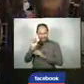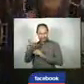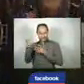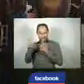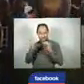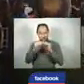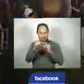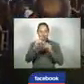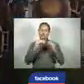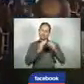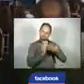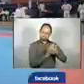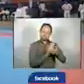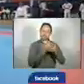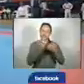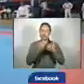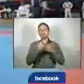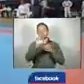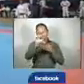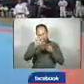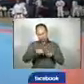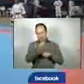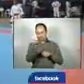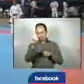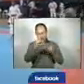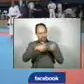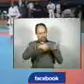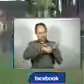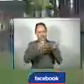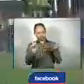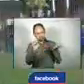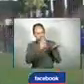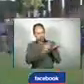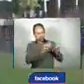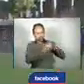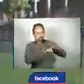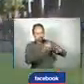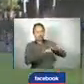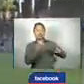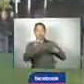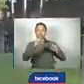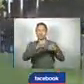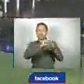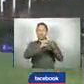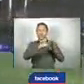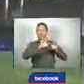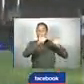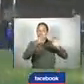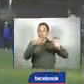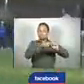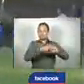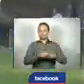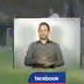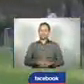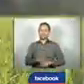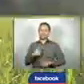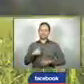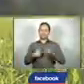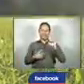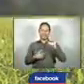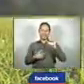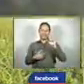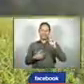académicamente, pueden acercarse a la alcaldía de San Salvador para pertenecer a las escuelas deportivas. Aldair Tadeo,